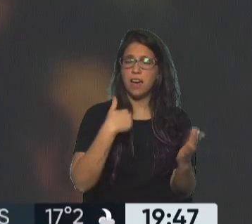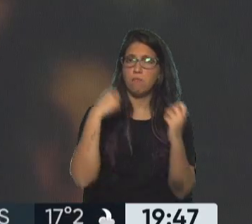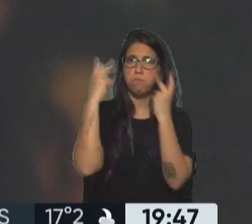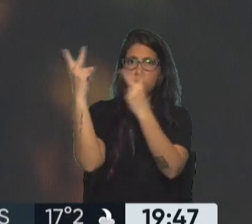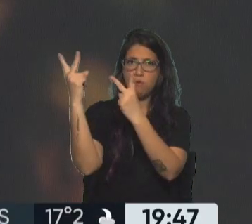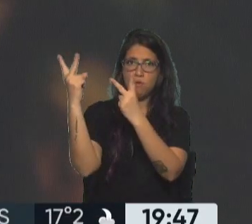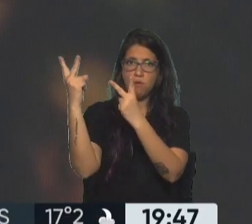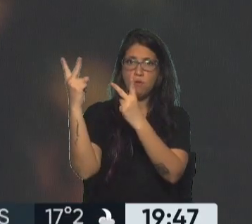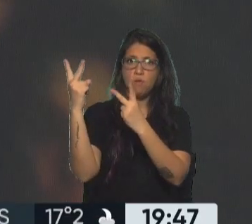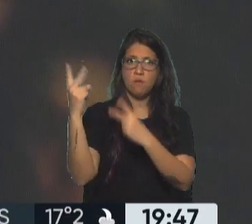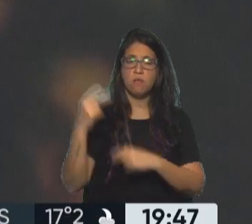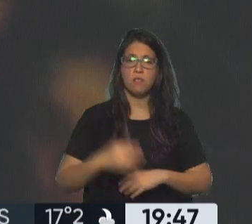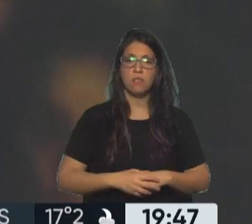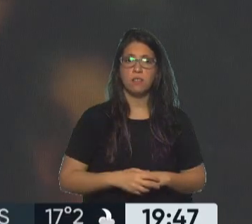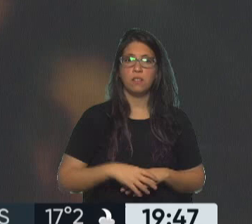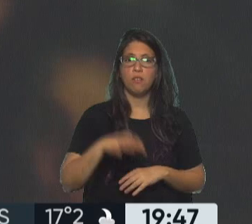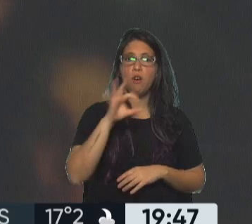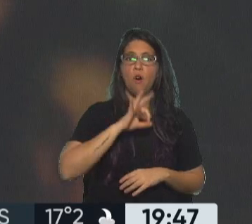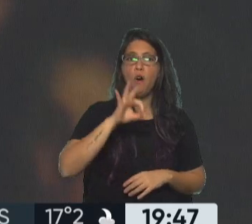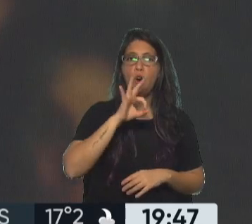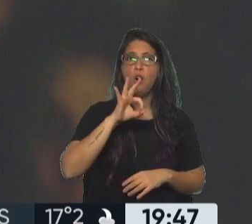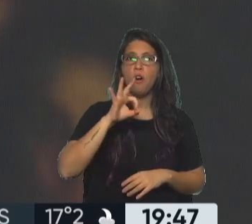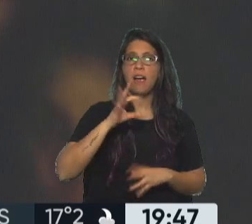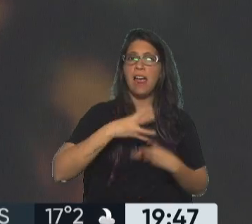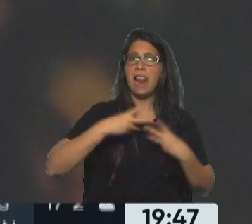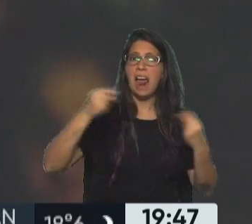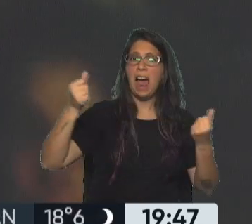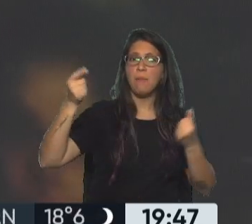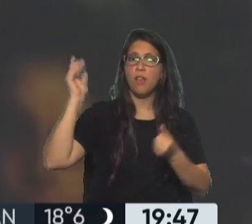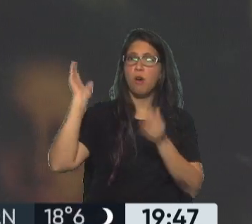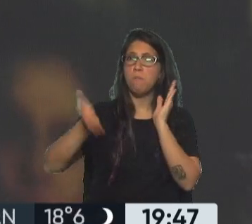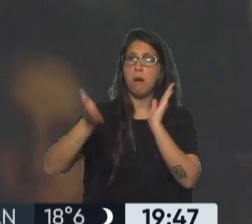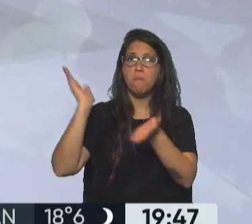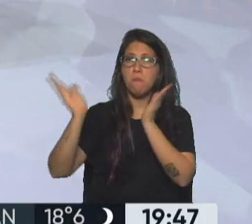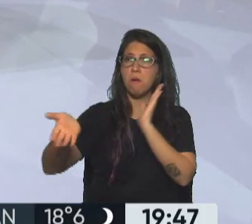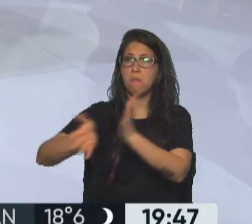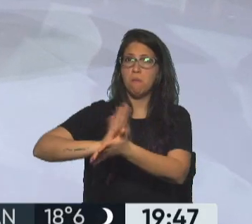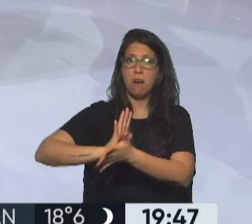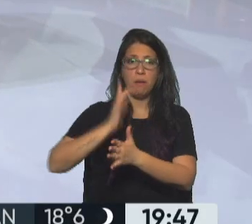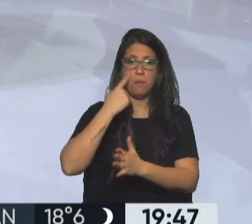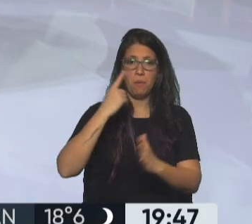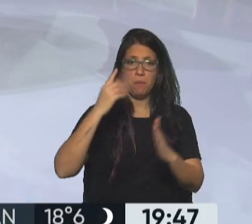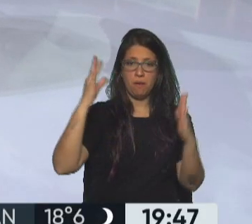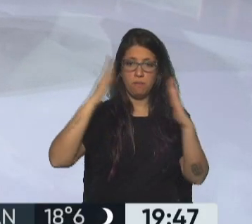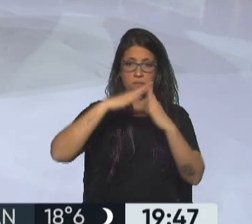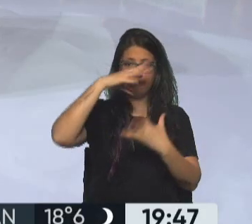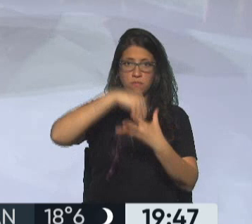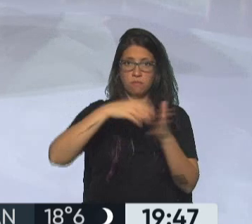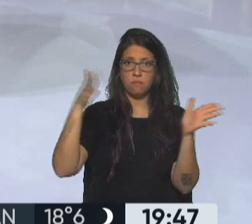genocida. O el alma de los verdugos que conviven en un hogar. ¿Desde dónde lo tengo que